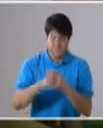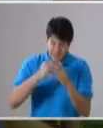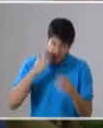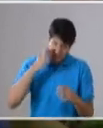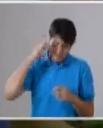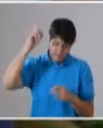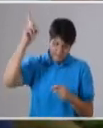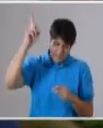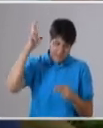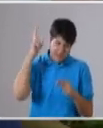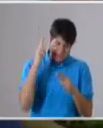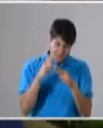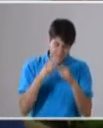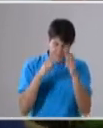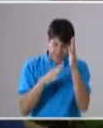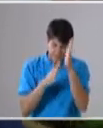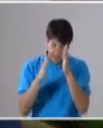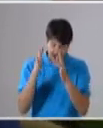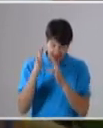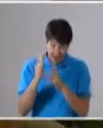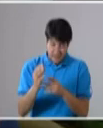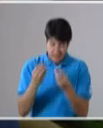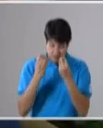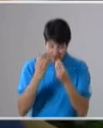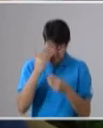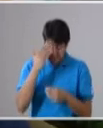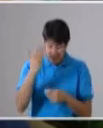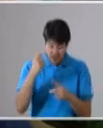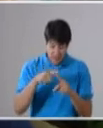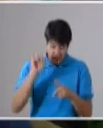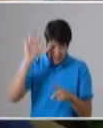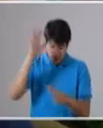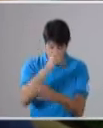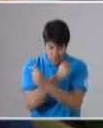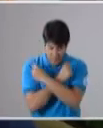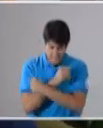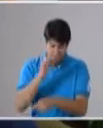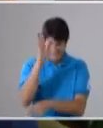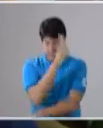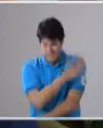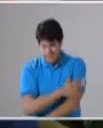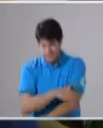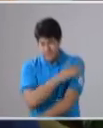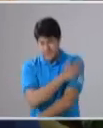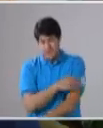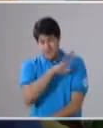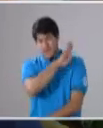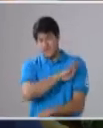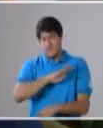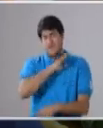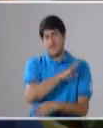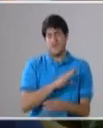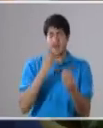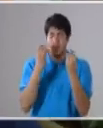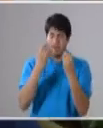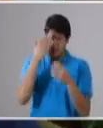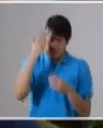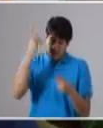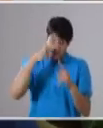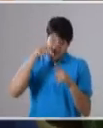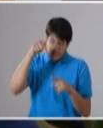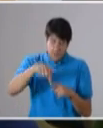en el nombre de Jesús, muchísimas gracias, Señor, por tu amor, tu misericordia, tu bondad. Muchísimas gracias por este día